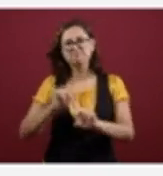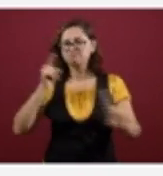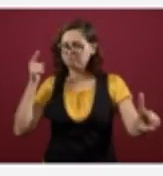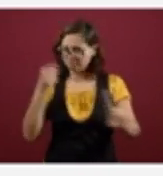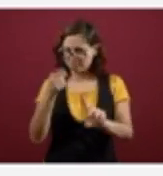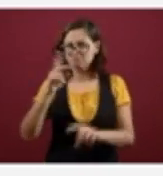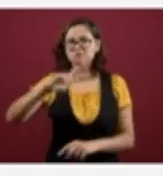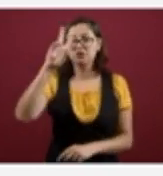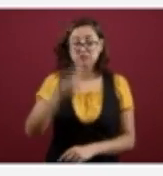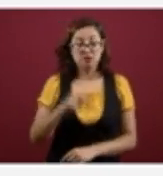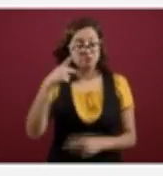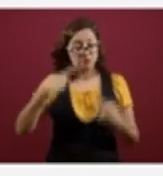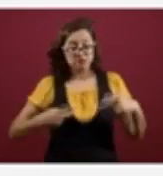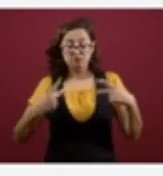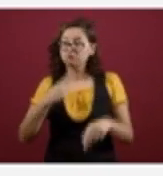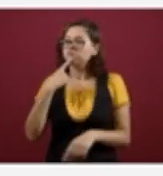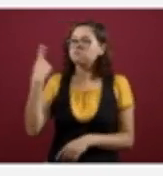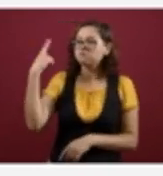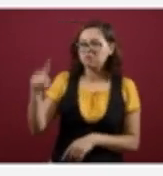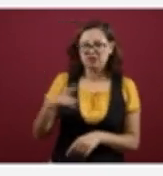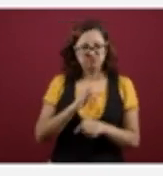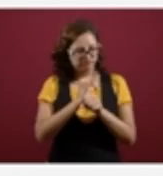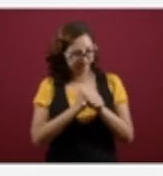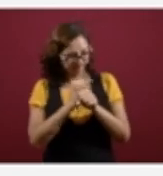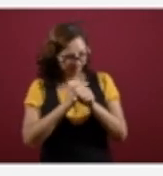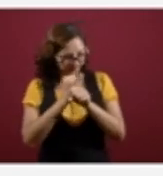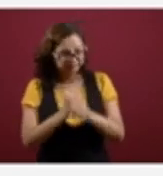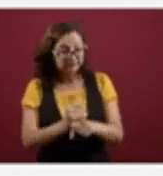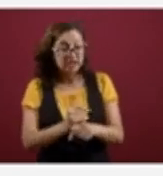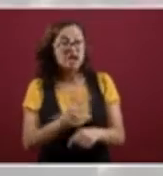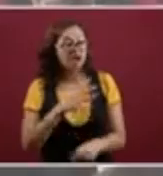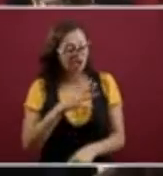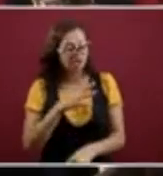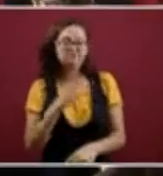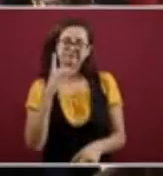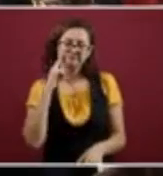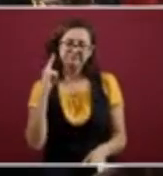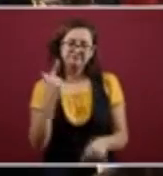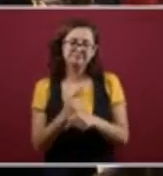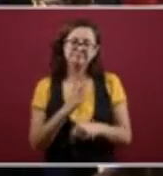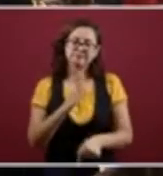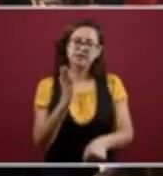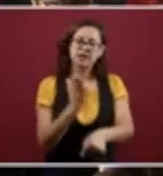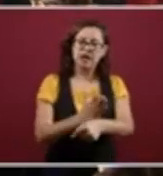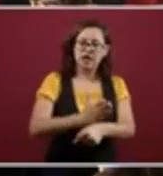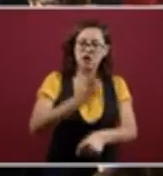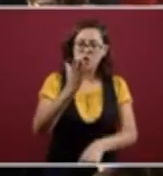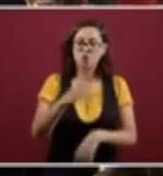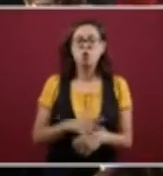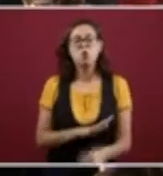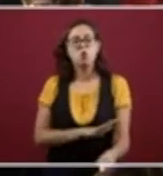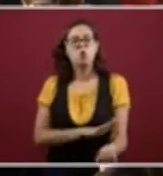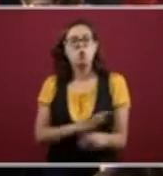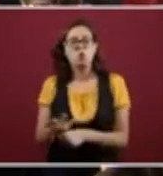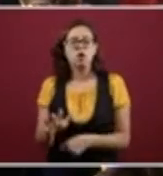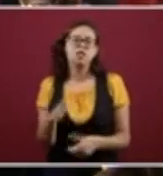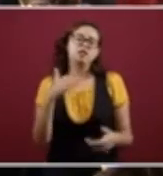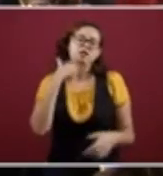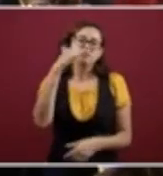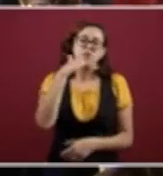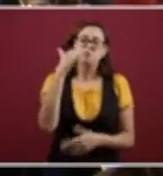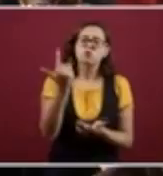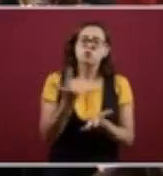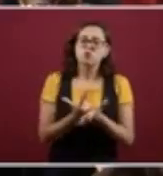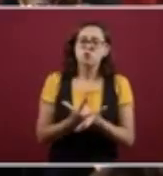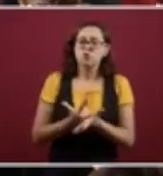esta denuncia, esta sanción. Los actos que se pueden alertar y denunciar son actos graves de corrupción. Estamos